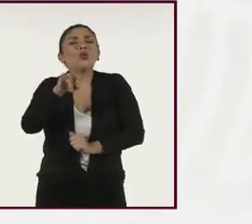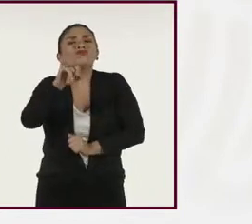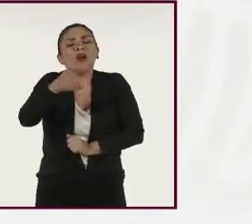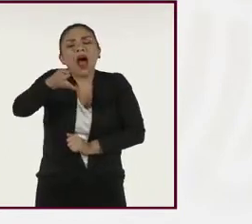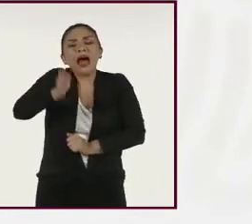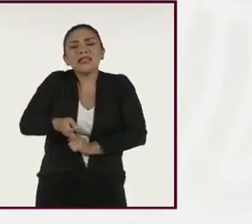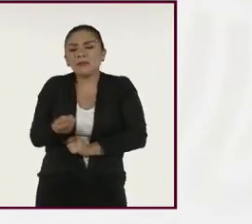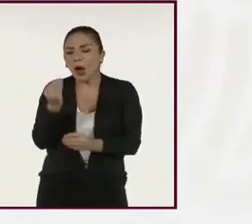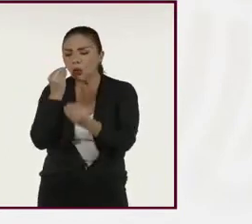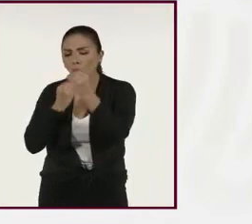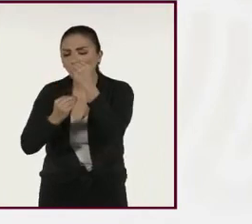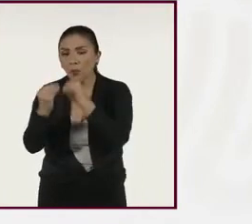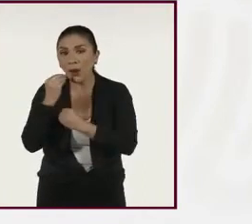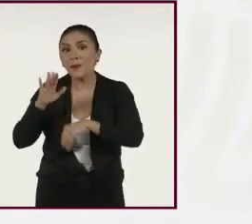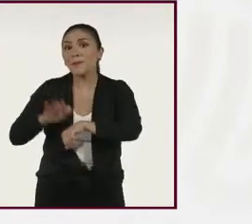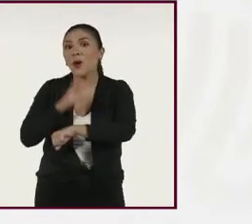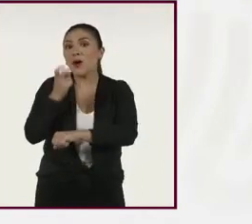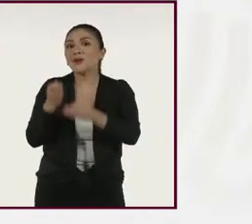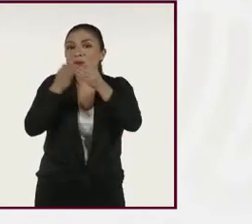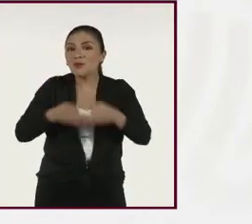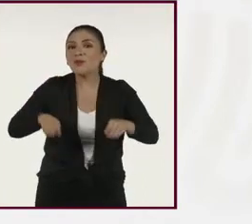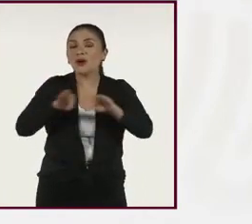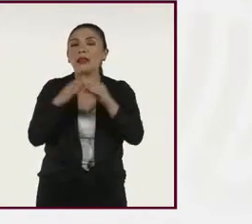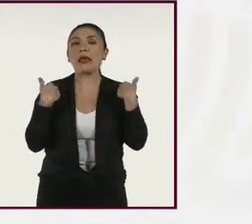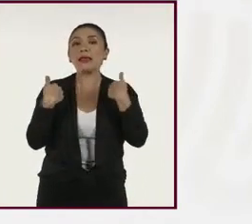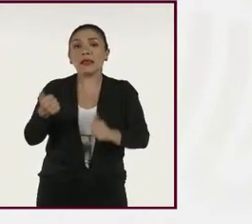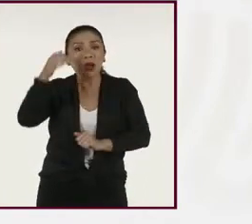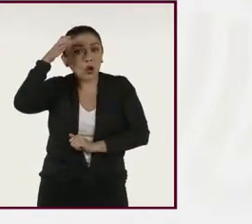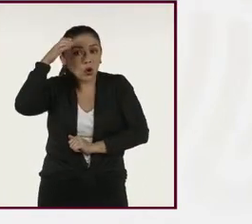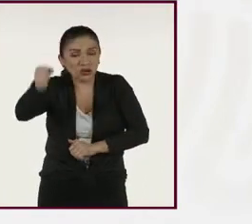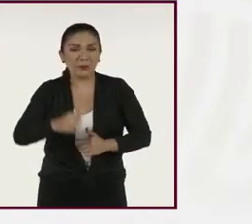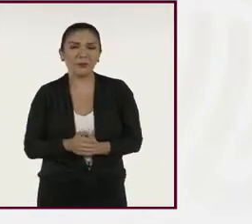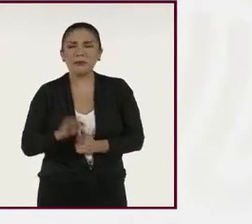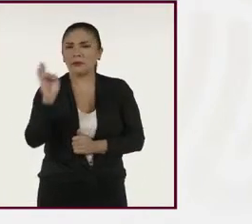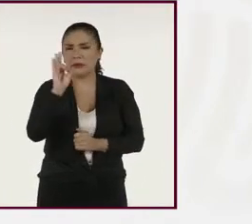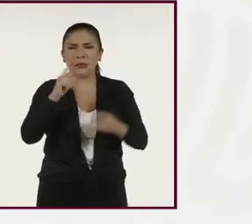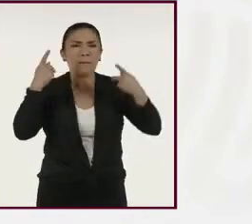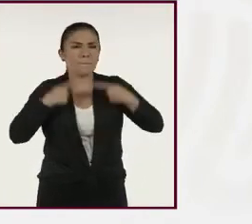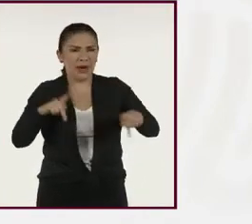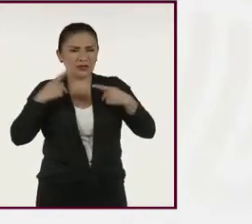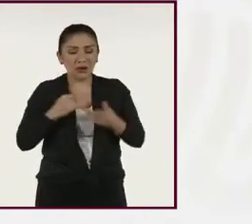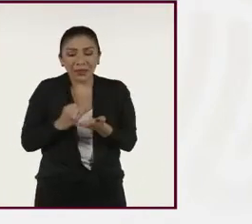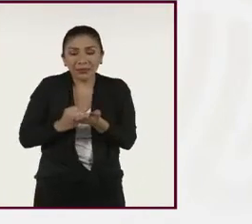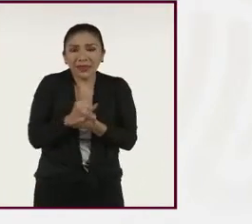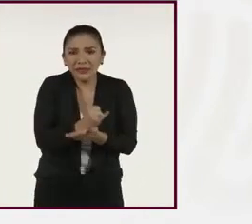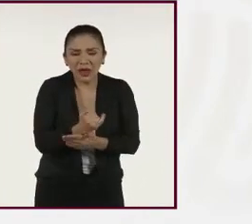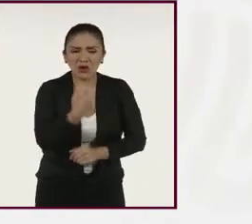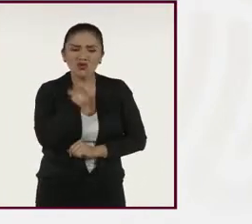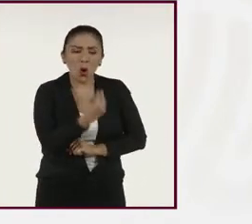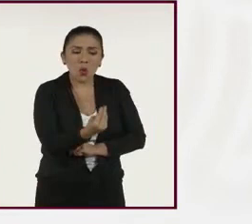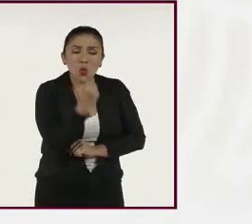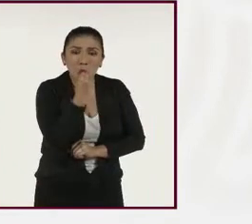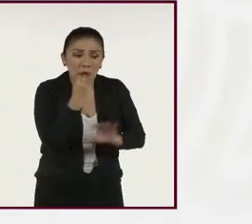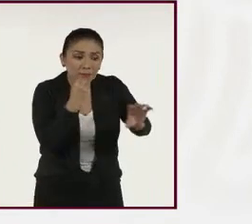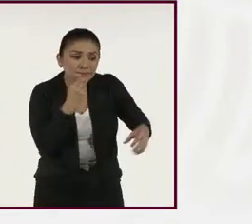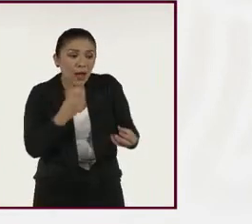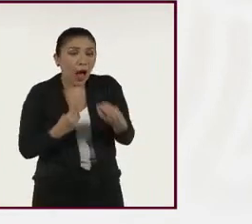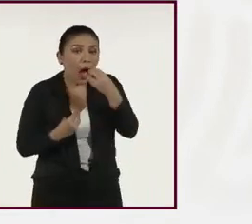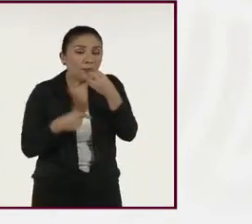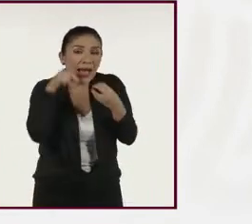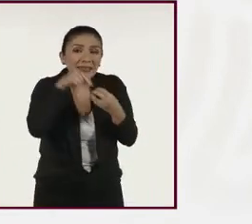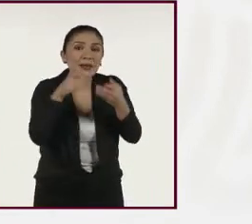voluntario, de ahí la importancia de retomar el concepto. Que una persona decida ingerir alimentos es un